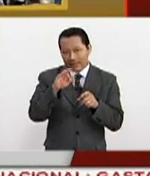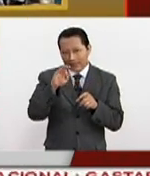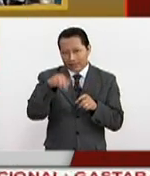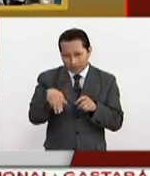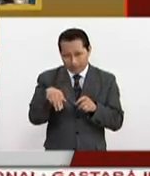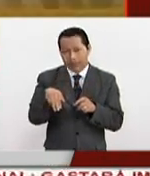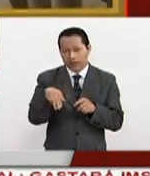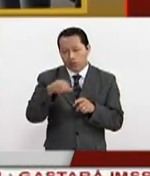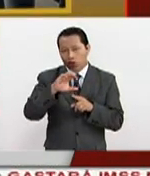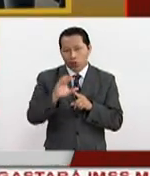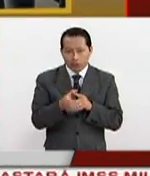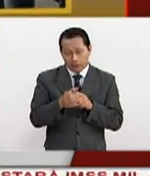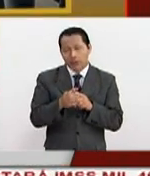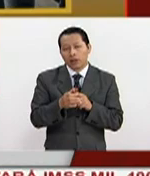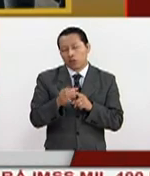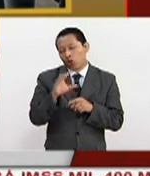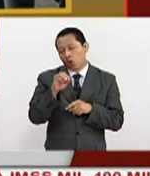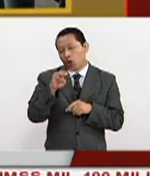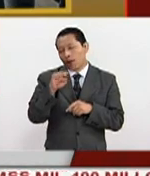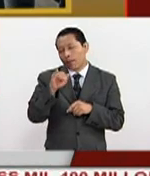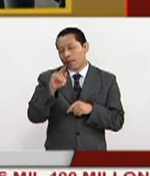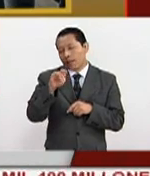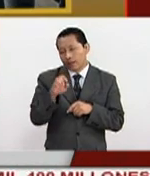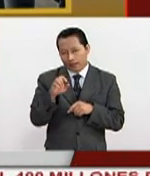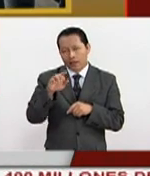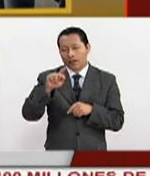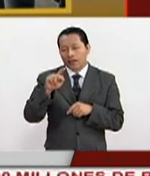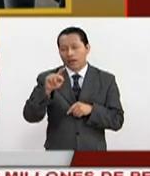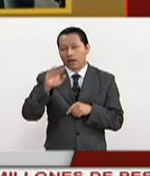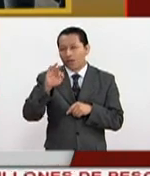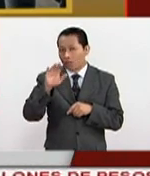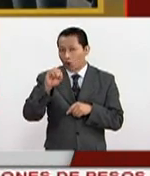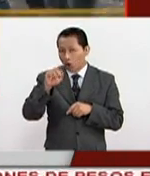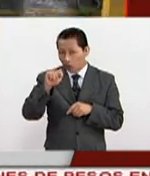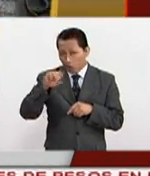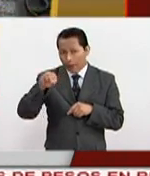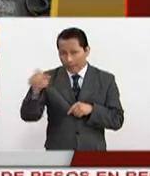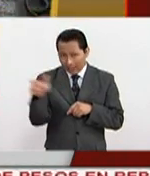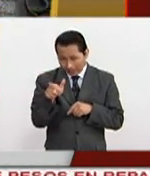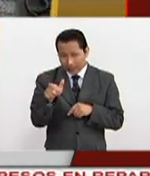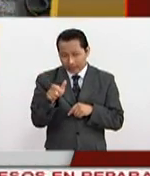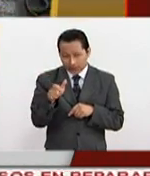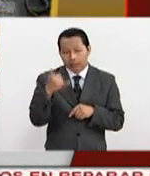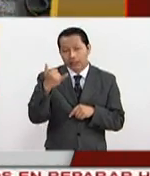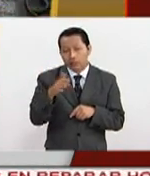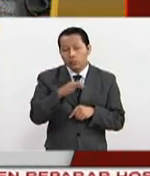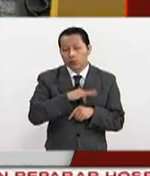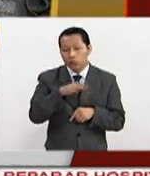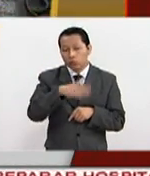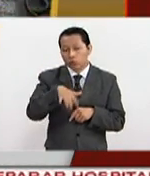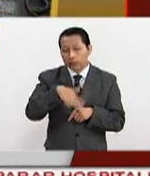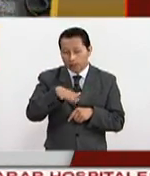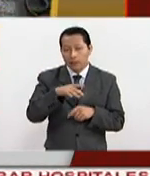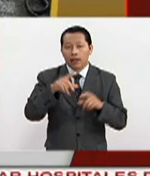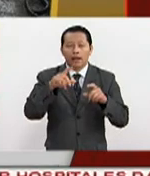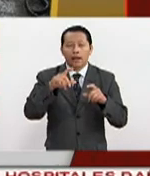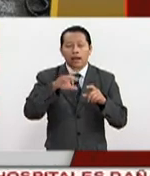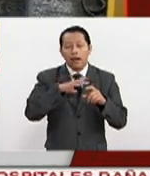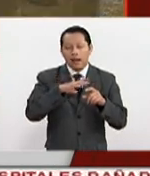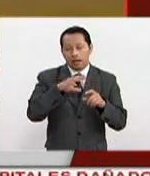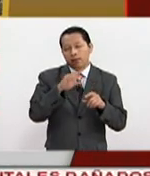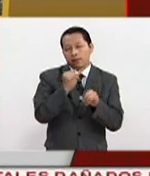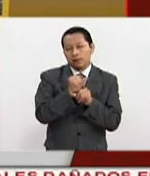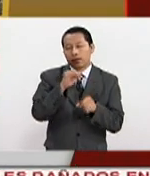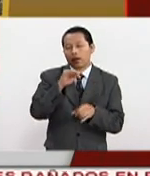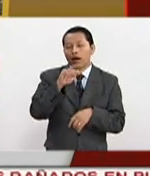CFM, Comité Foto MX y lo pueden buscar en la página web